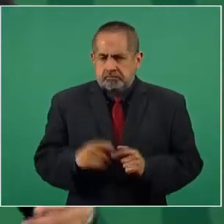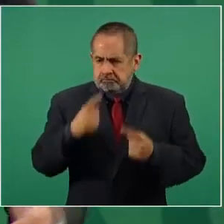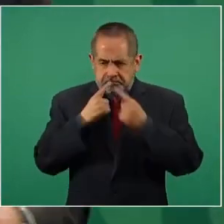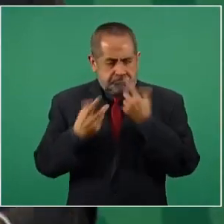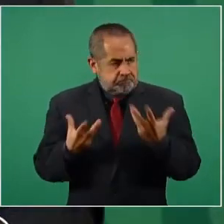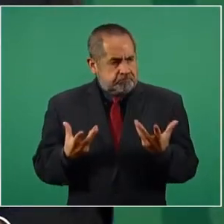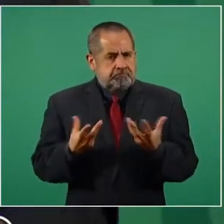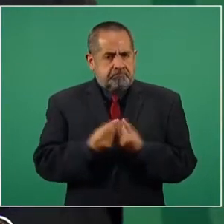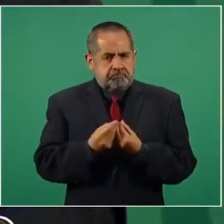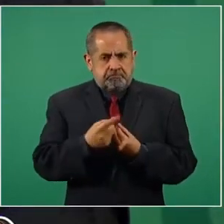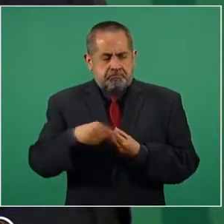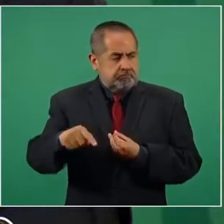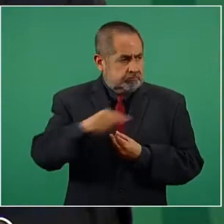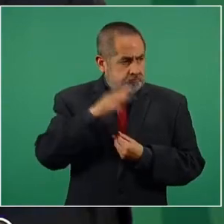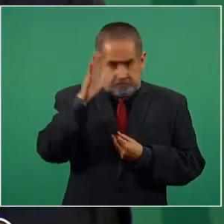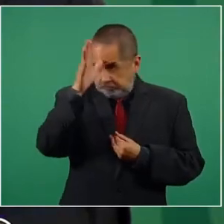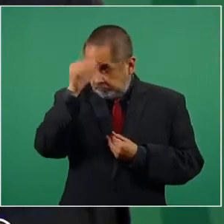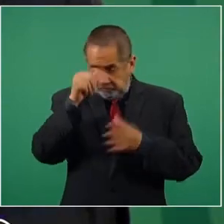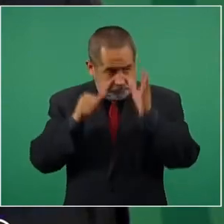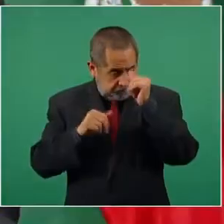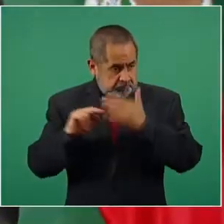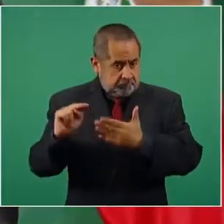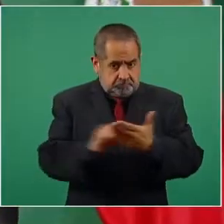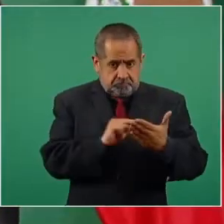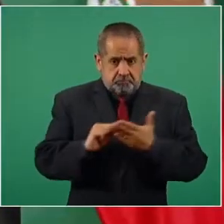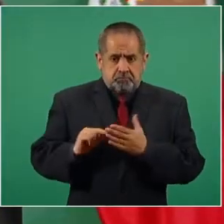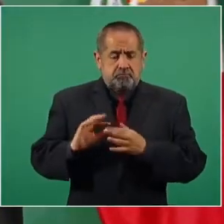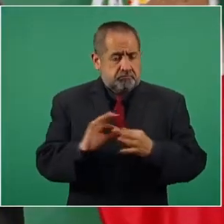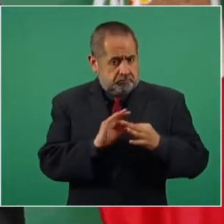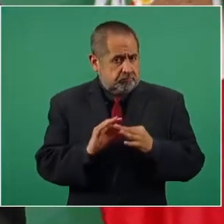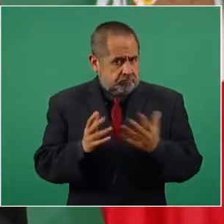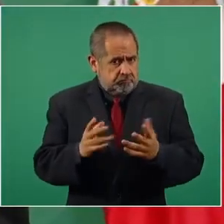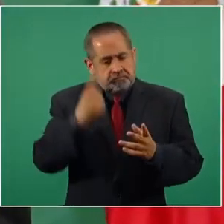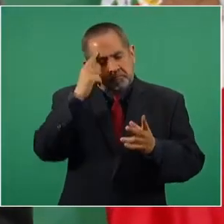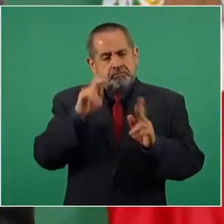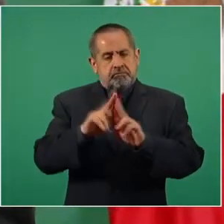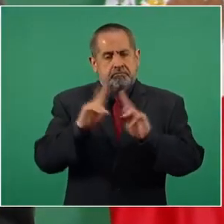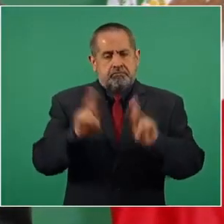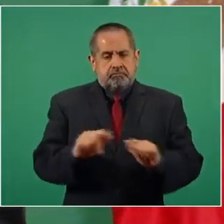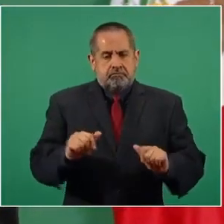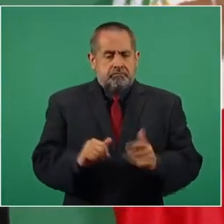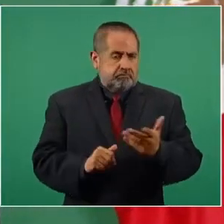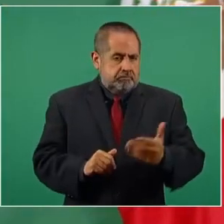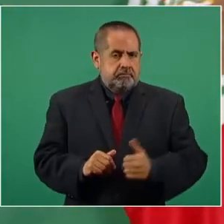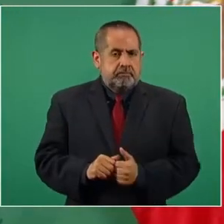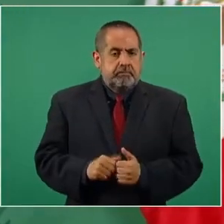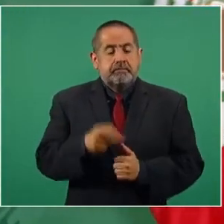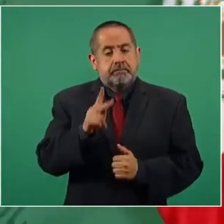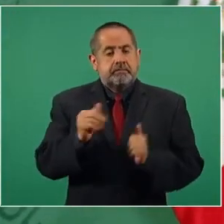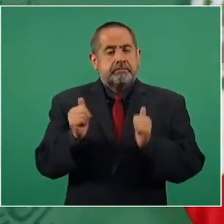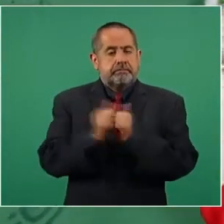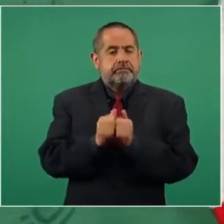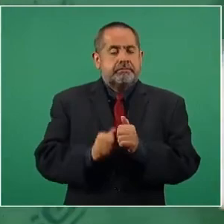celebramos este acuerdo entre todos por la paz y con